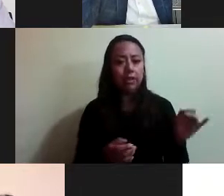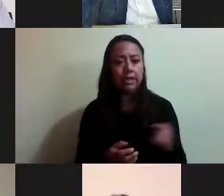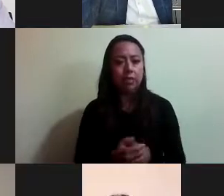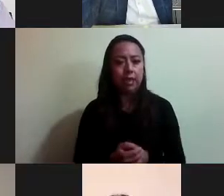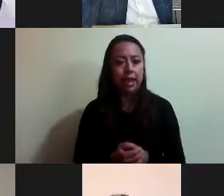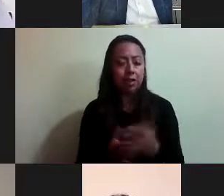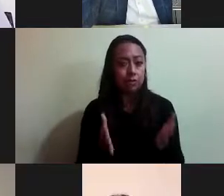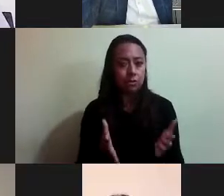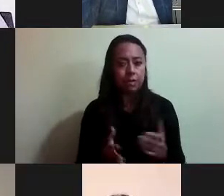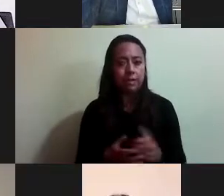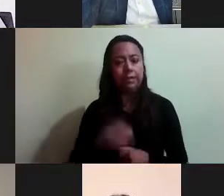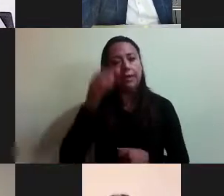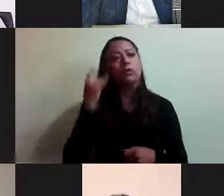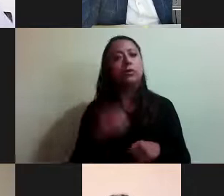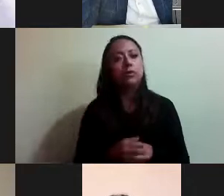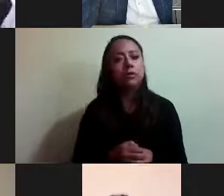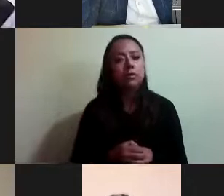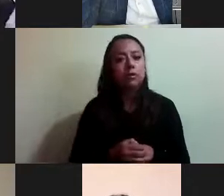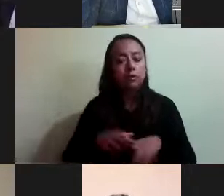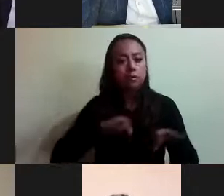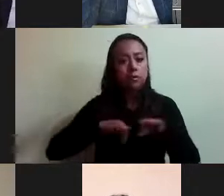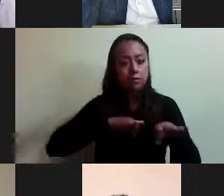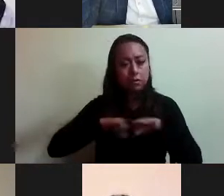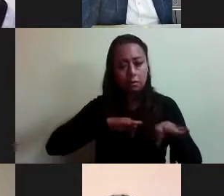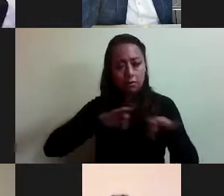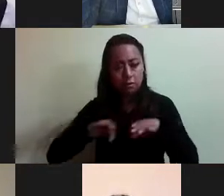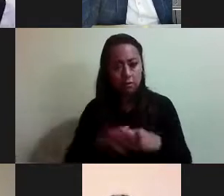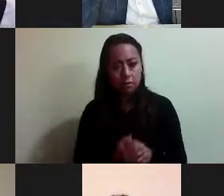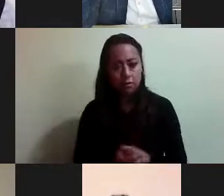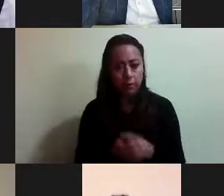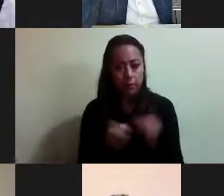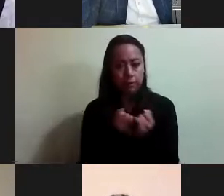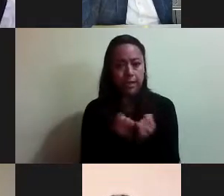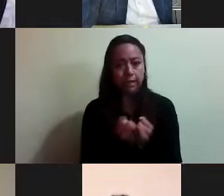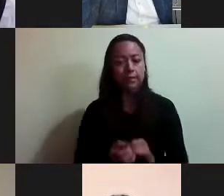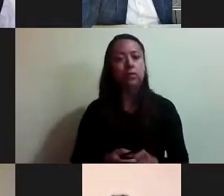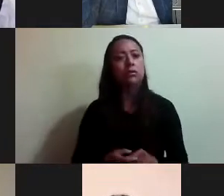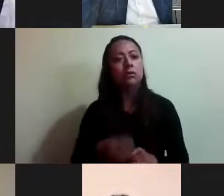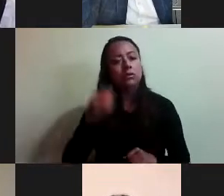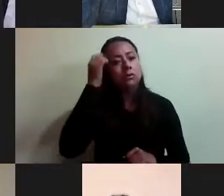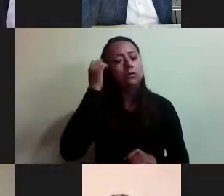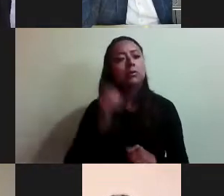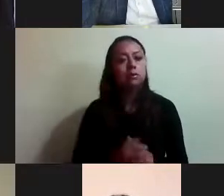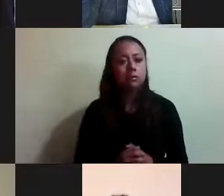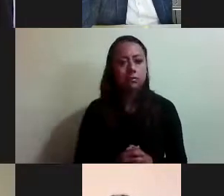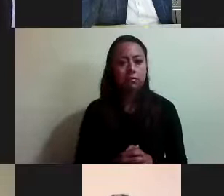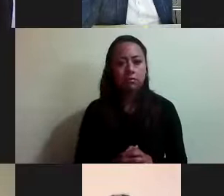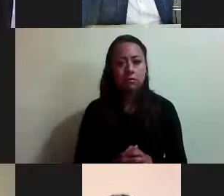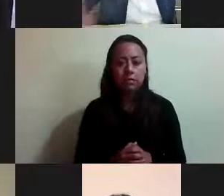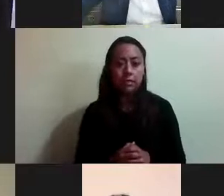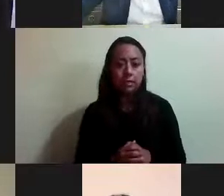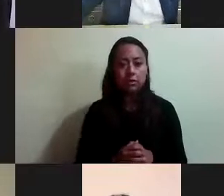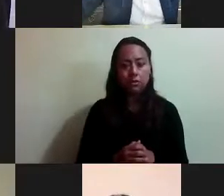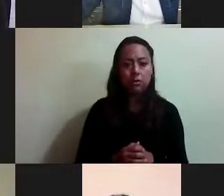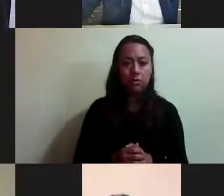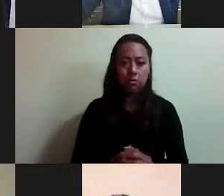esas condiciones le decimos nada más, no descuidemos a los trabajadores, y estas son nuestras consideraciones de incremento. La sugerencia que tengo, compañeros, es que no